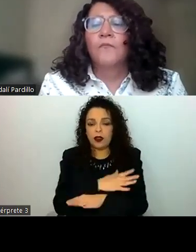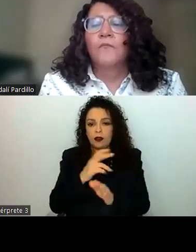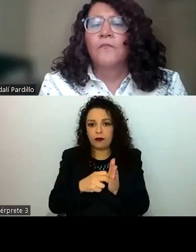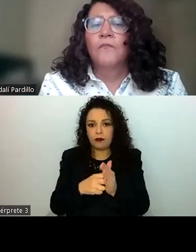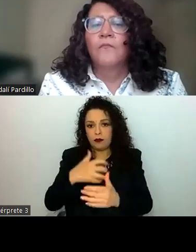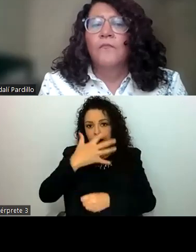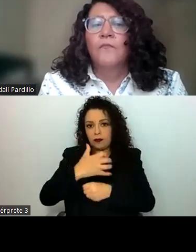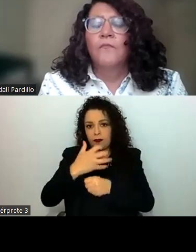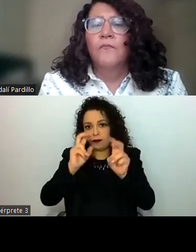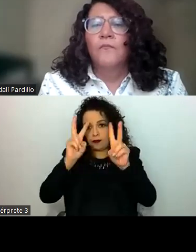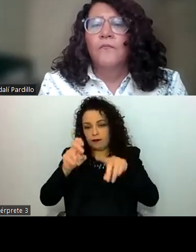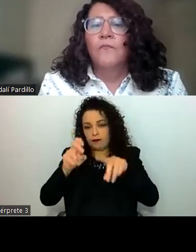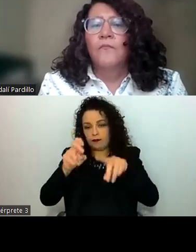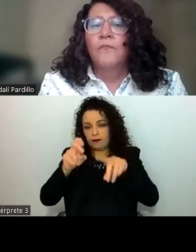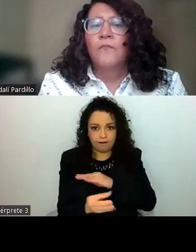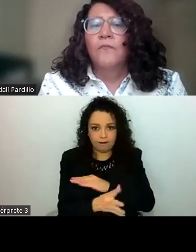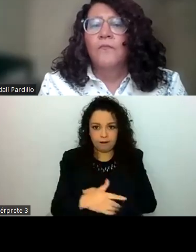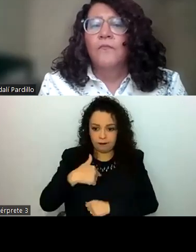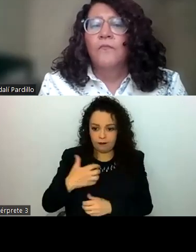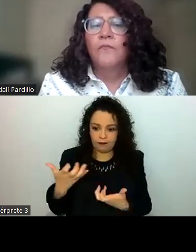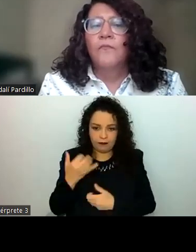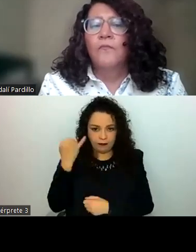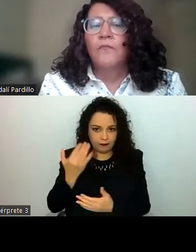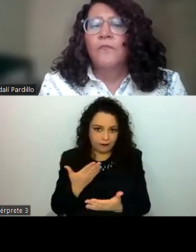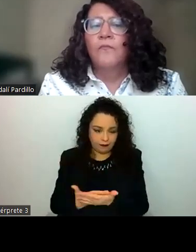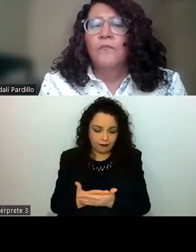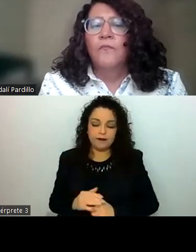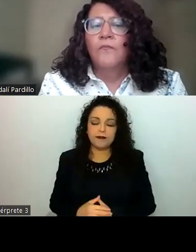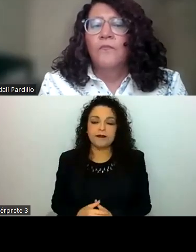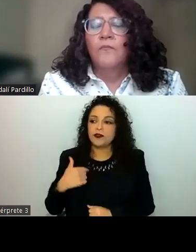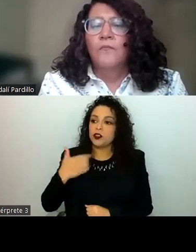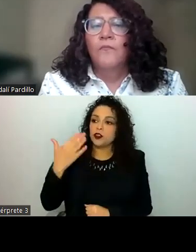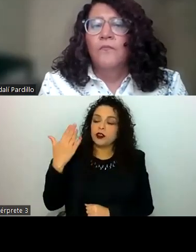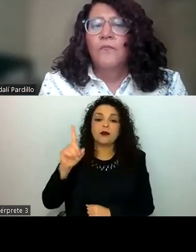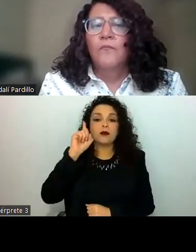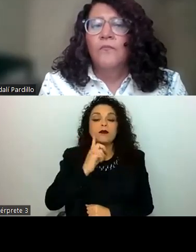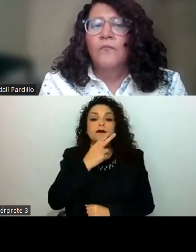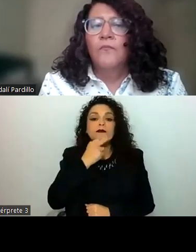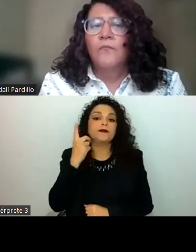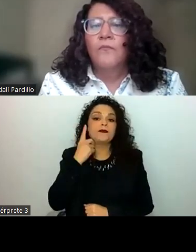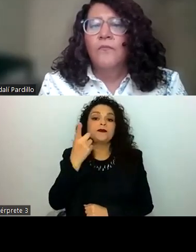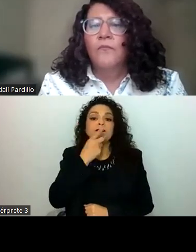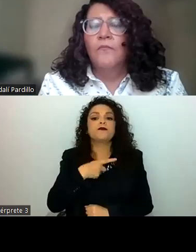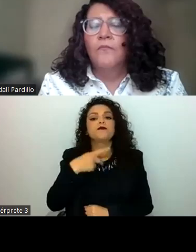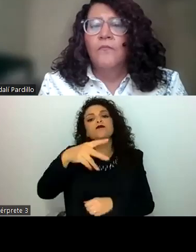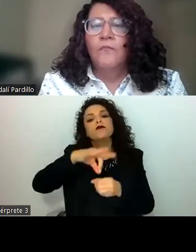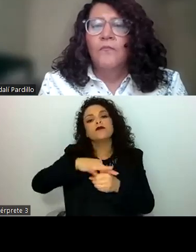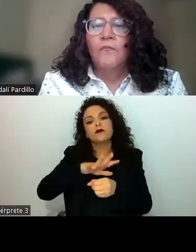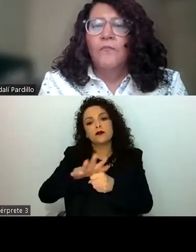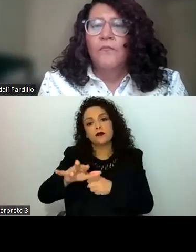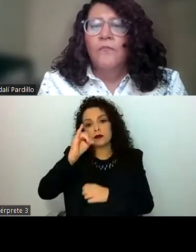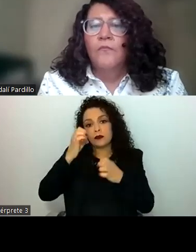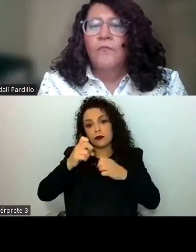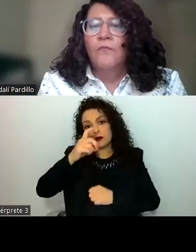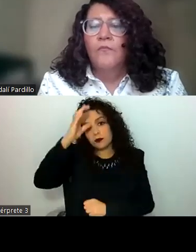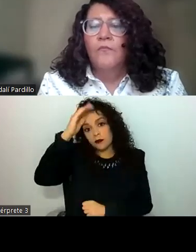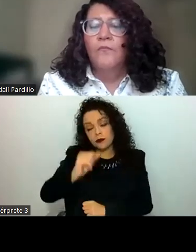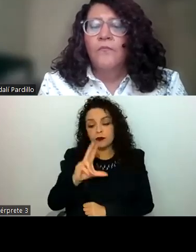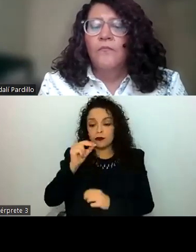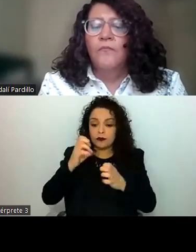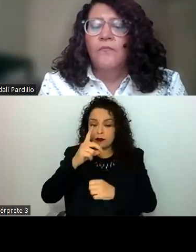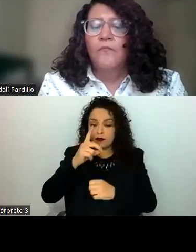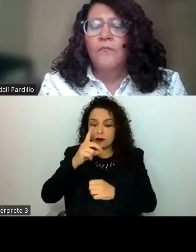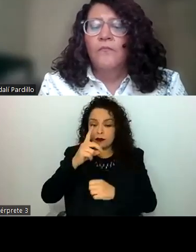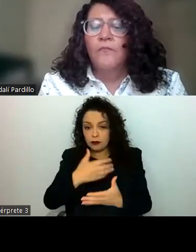servidora. Para lo anterior, les pido a las y los diputados manifestar el sentido de su voto a favor, en contra o